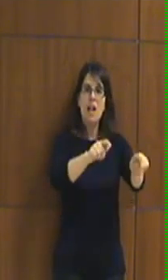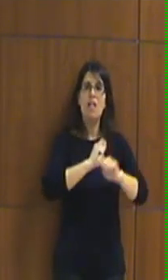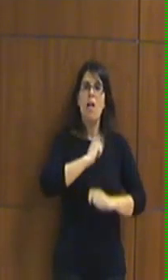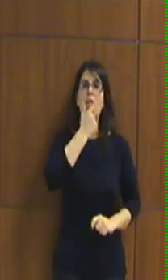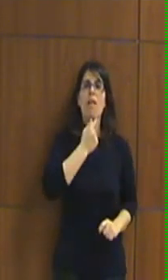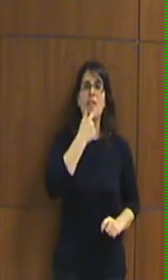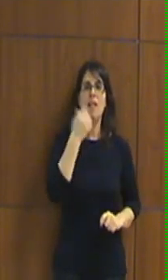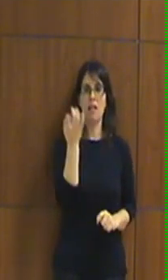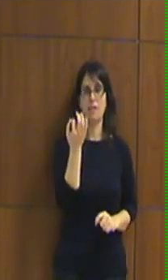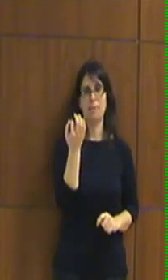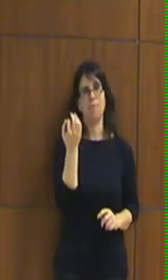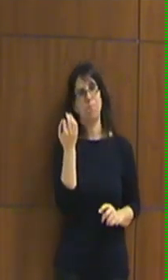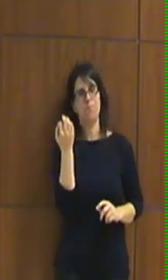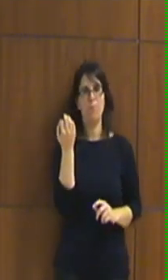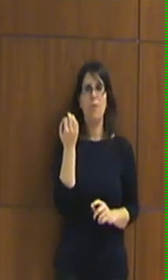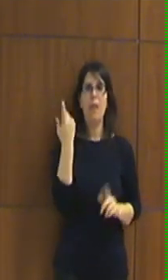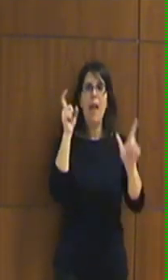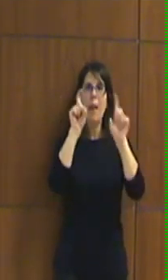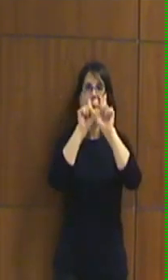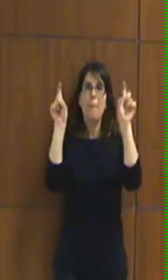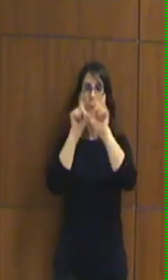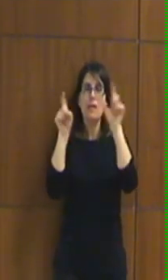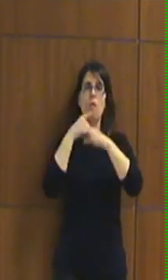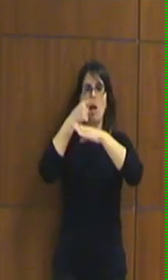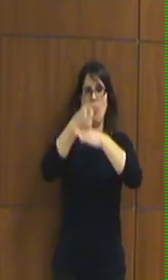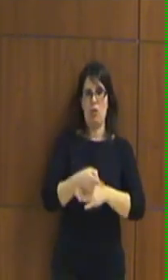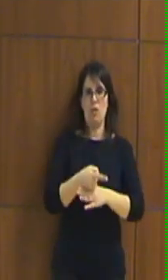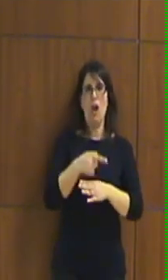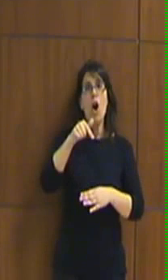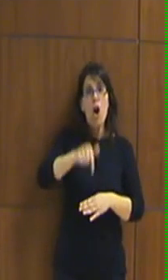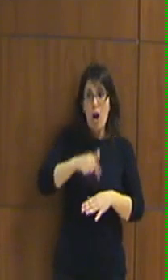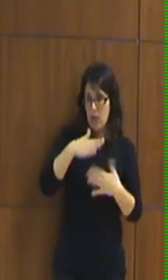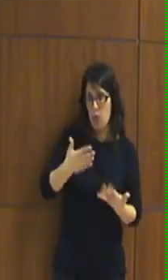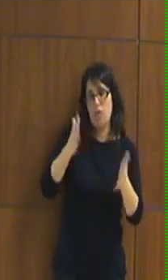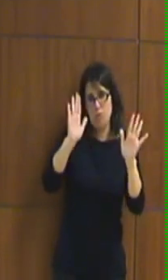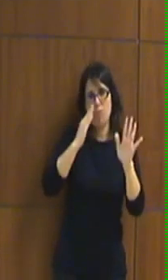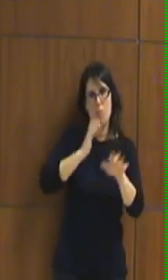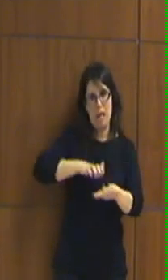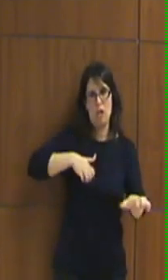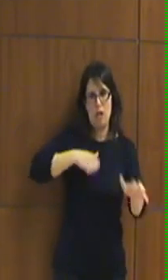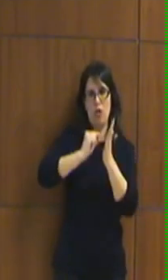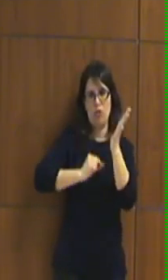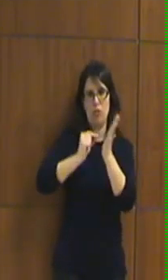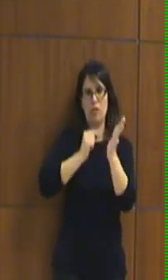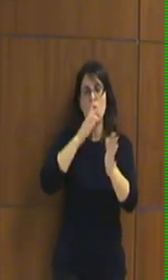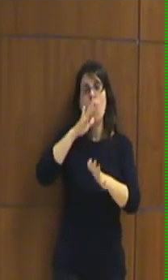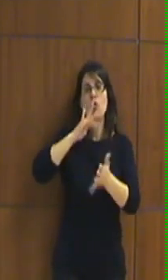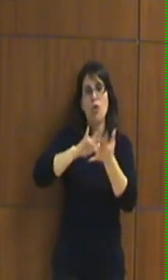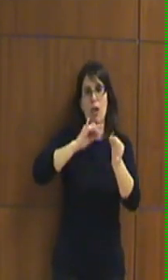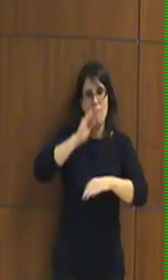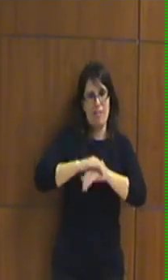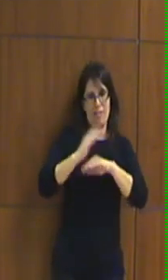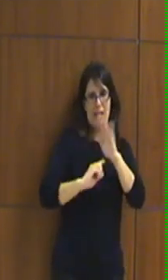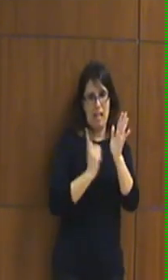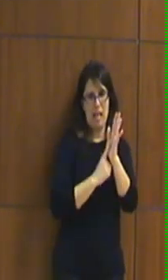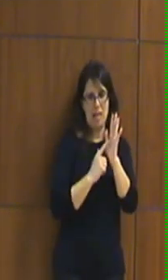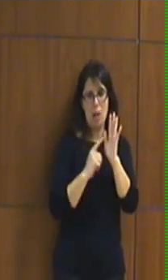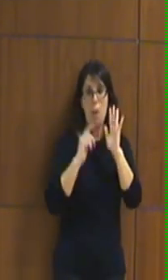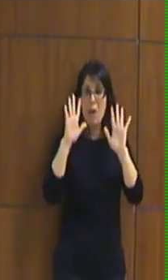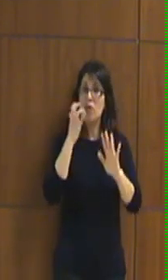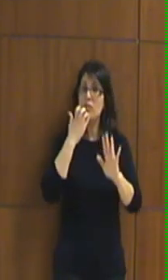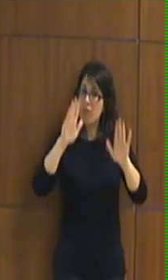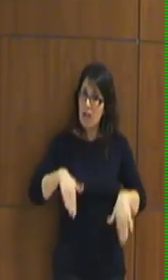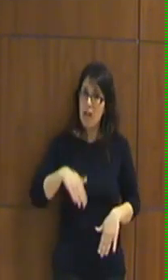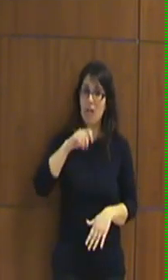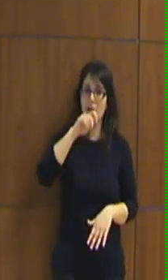la obligación, porque bueno, hoy en día la mayoría de las empresas contratan personas con discapacidad para cumplir con las leyes y punto, ¿no? Pero yo creo que si conseguimos que esas